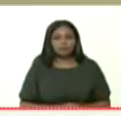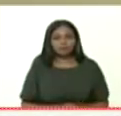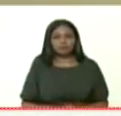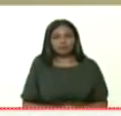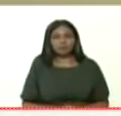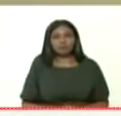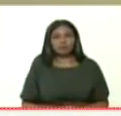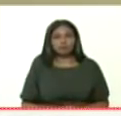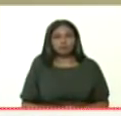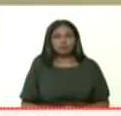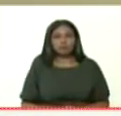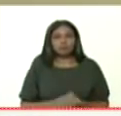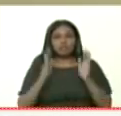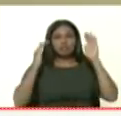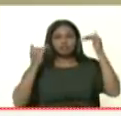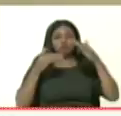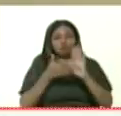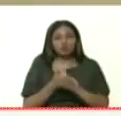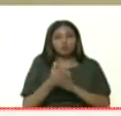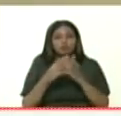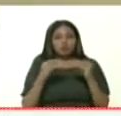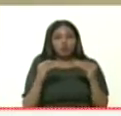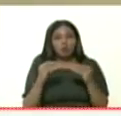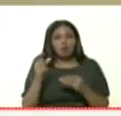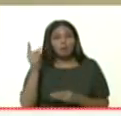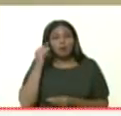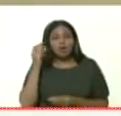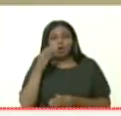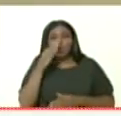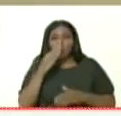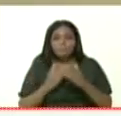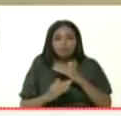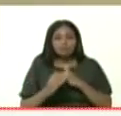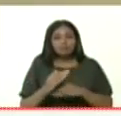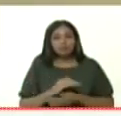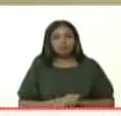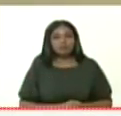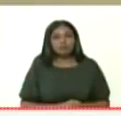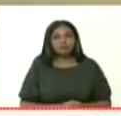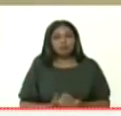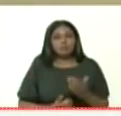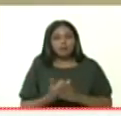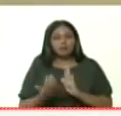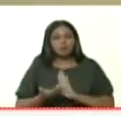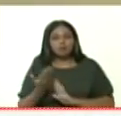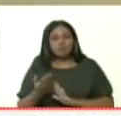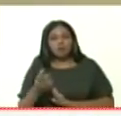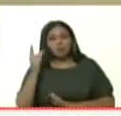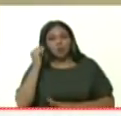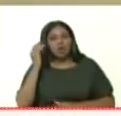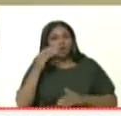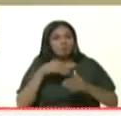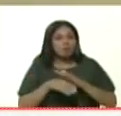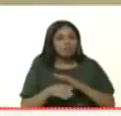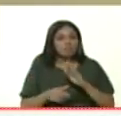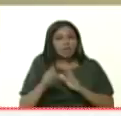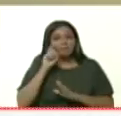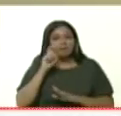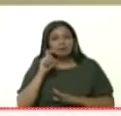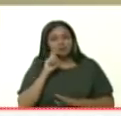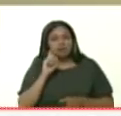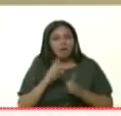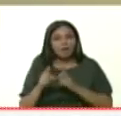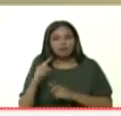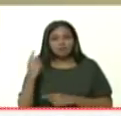de atención, sobre todo de las mujeres más humildes. Lo más importante, la mujer humilde que sale embarazada, a